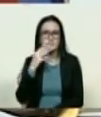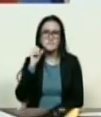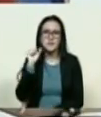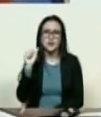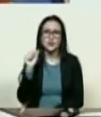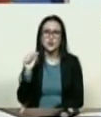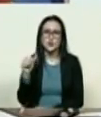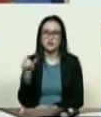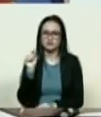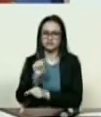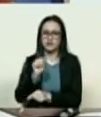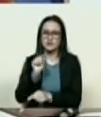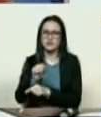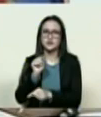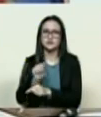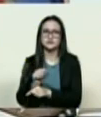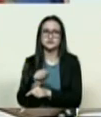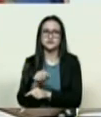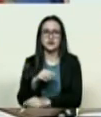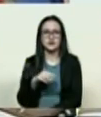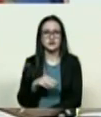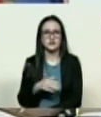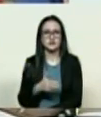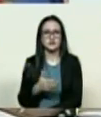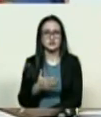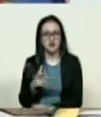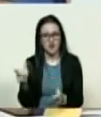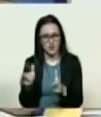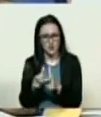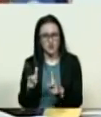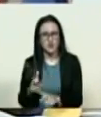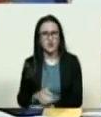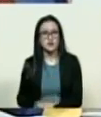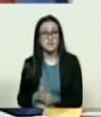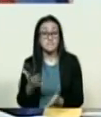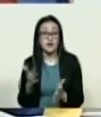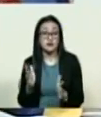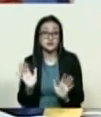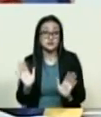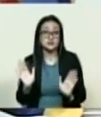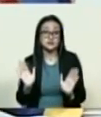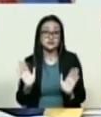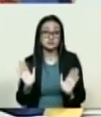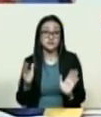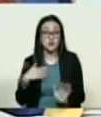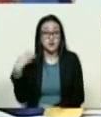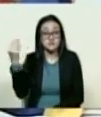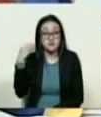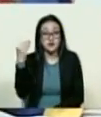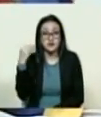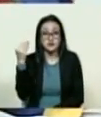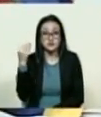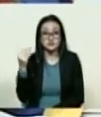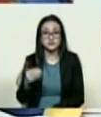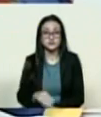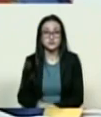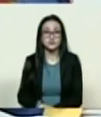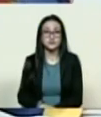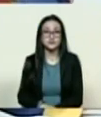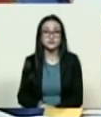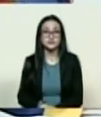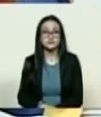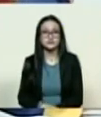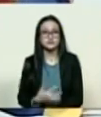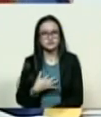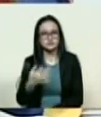una lección de patria ahí en esas reuniones? Pareciera que es eso. Es lo que yo percibo. Y estoy